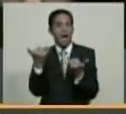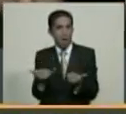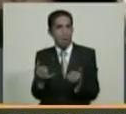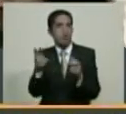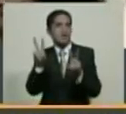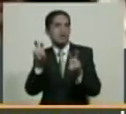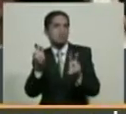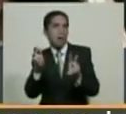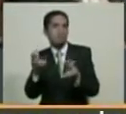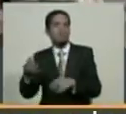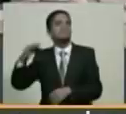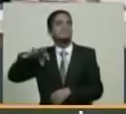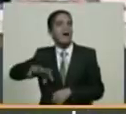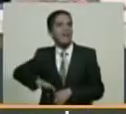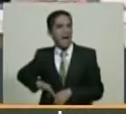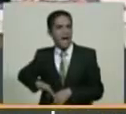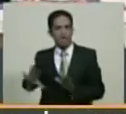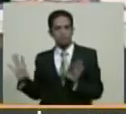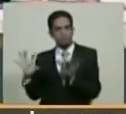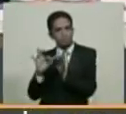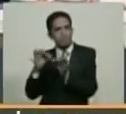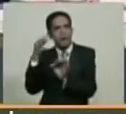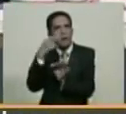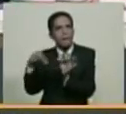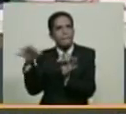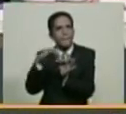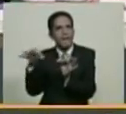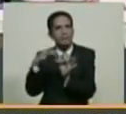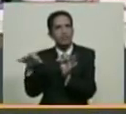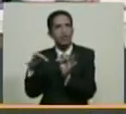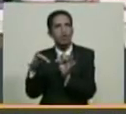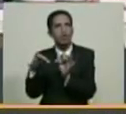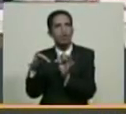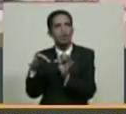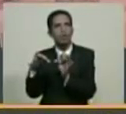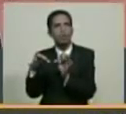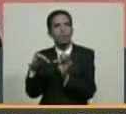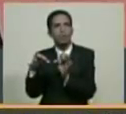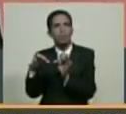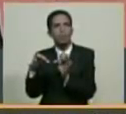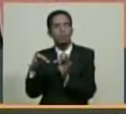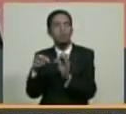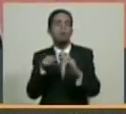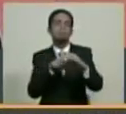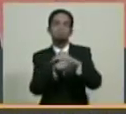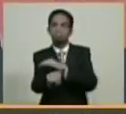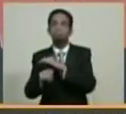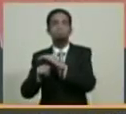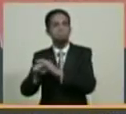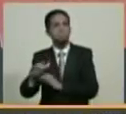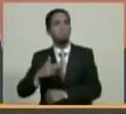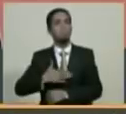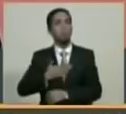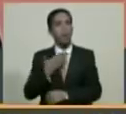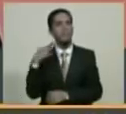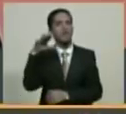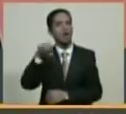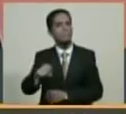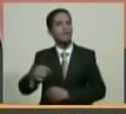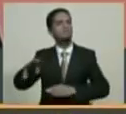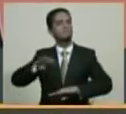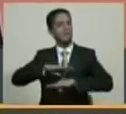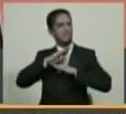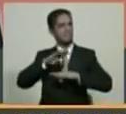en el petro, ha salido a comprar los productos para la satisfacción de